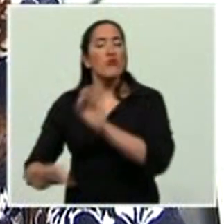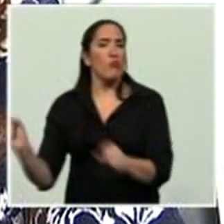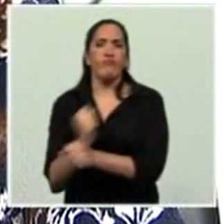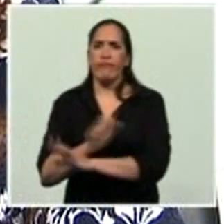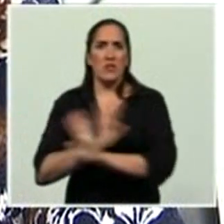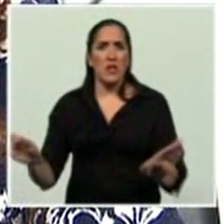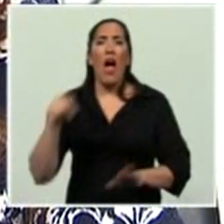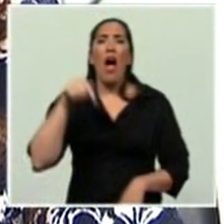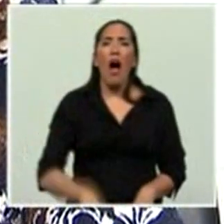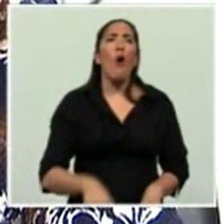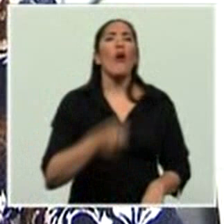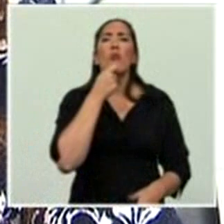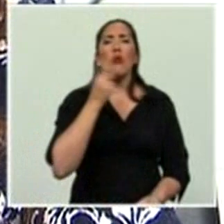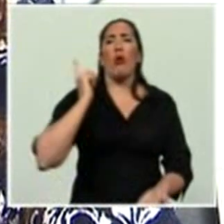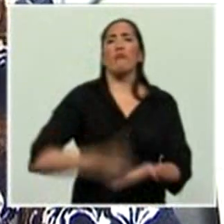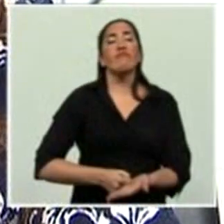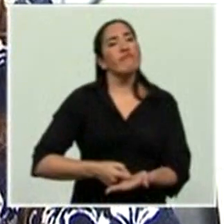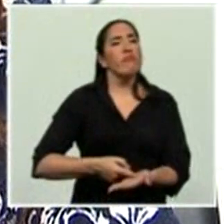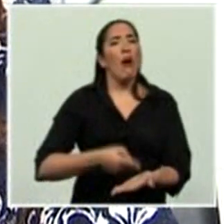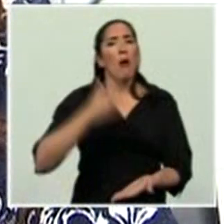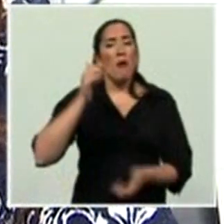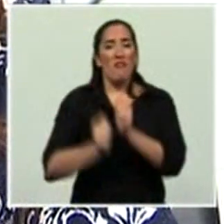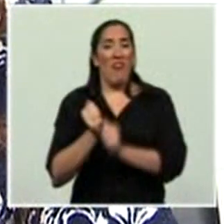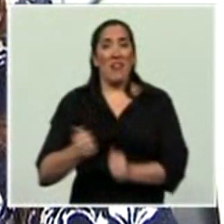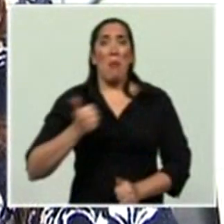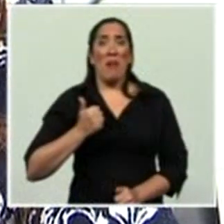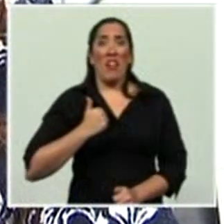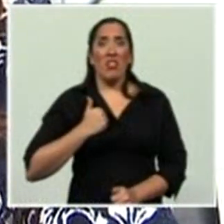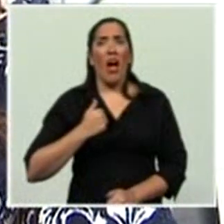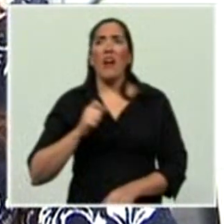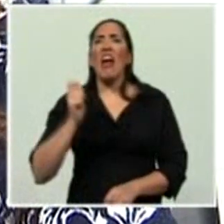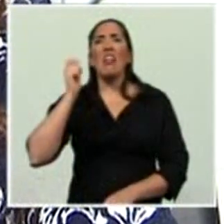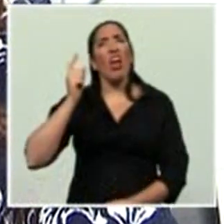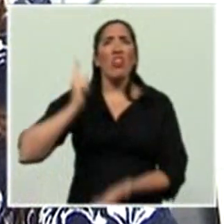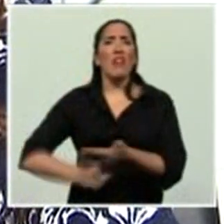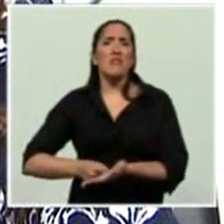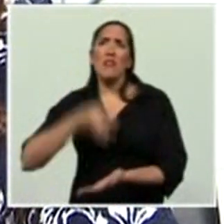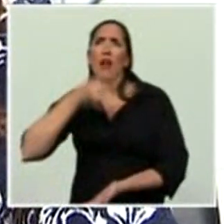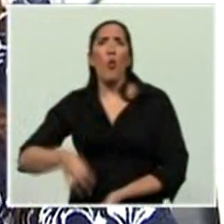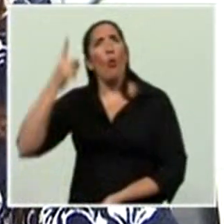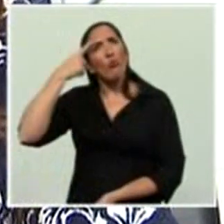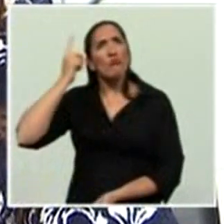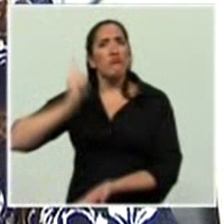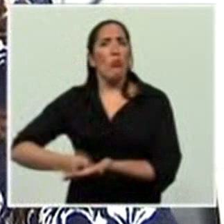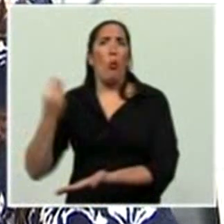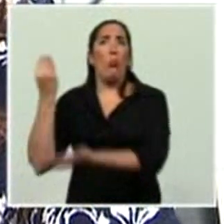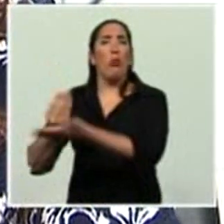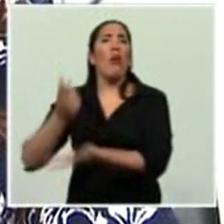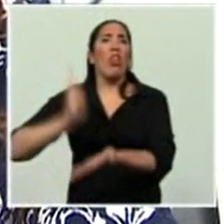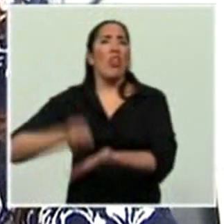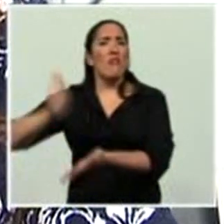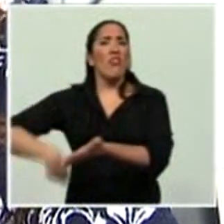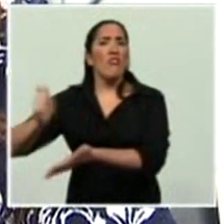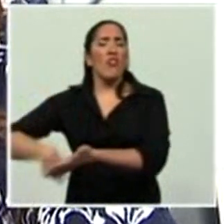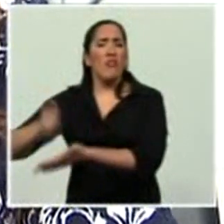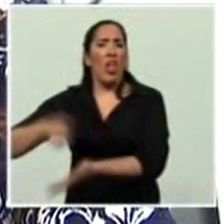decreto fabricaciones militares o sea fabricaciones militares no va a estar más a tiro de decreto de nadie lo que quieran privatizar se va a tener que discutir en